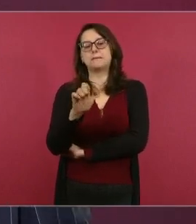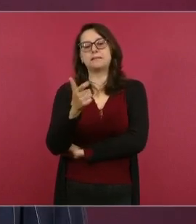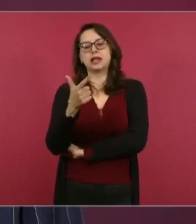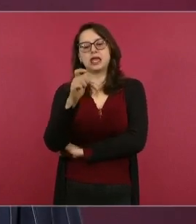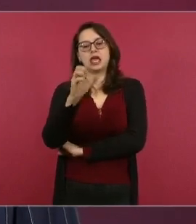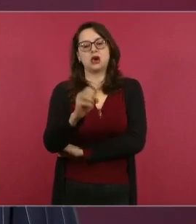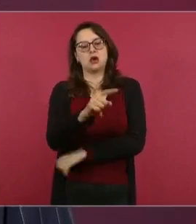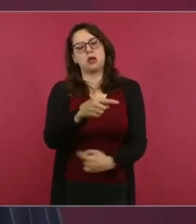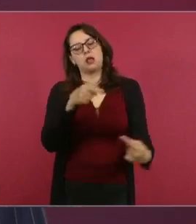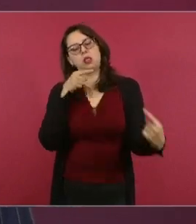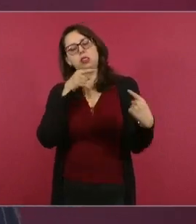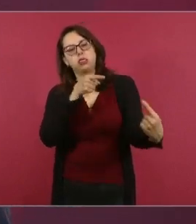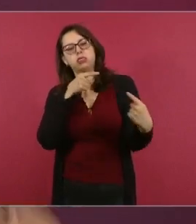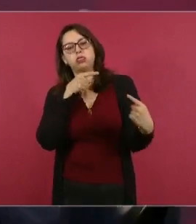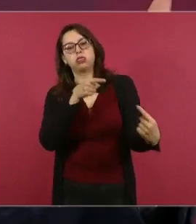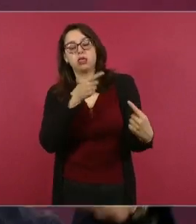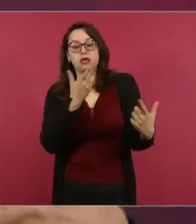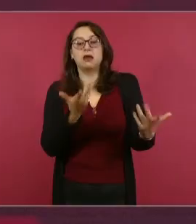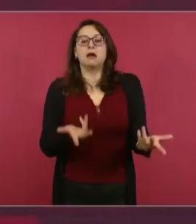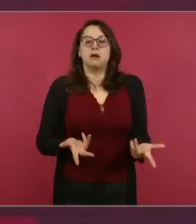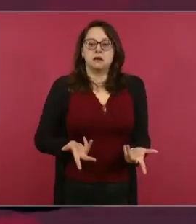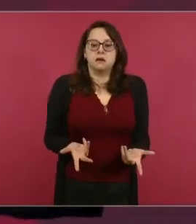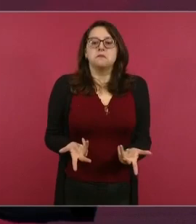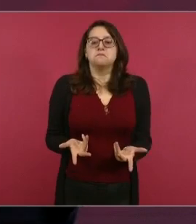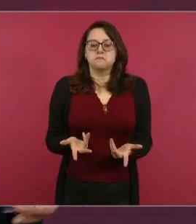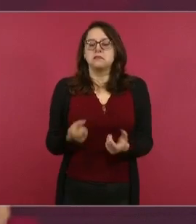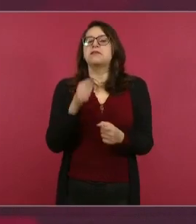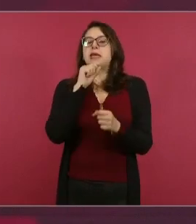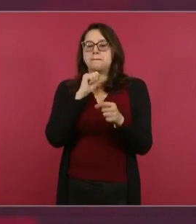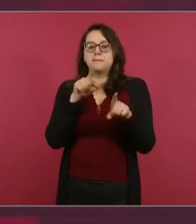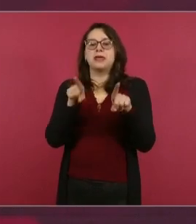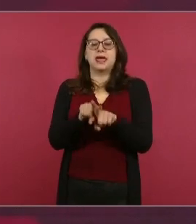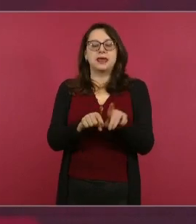natural que pensemos distintos,